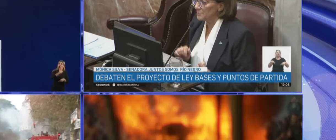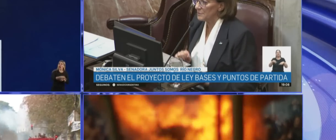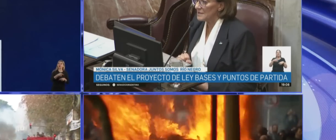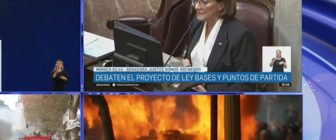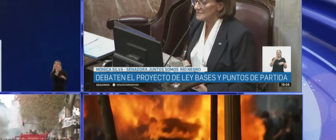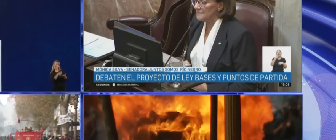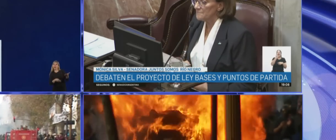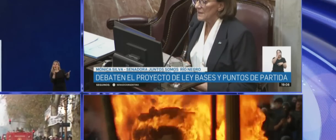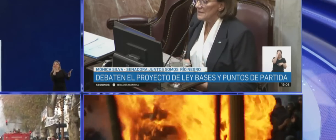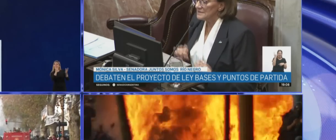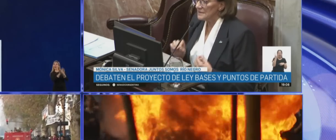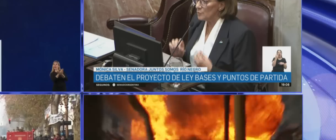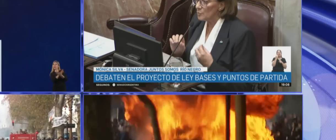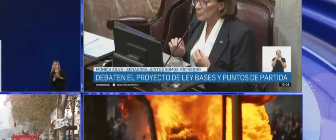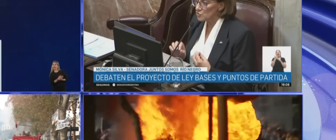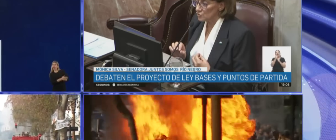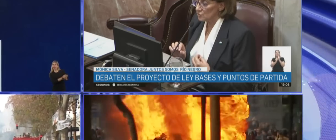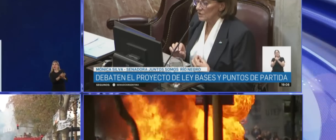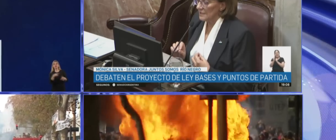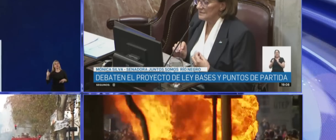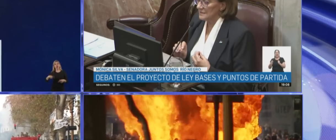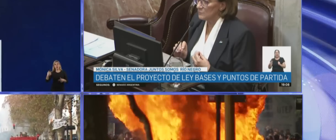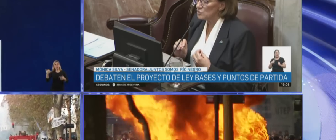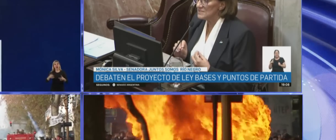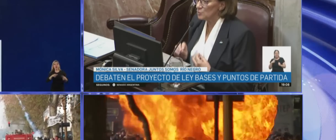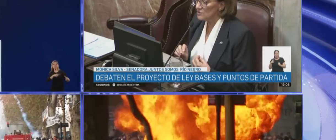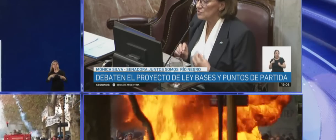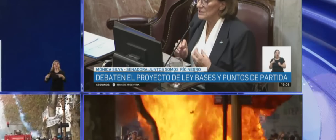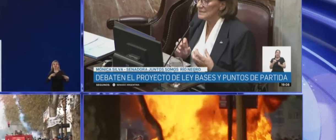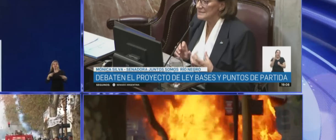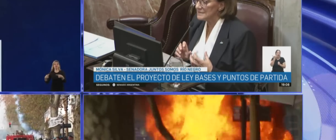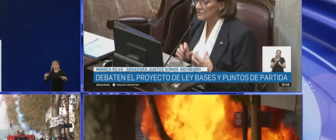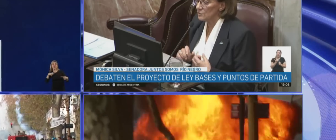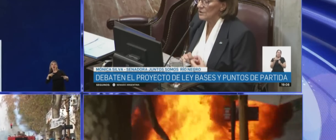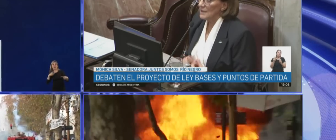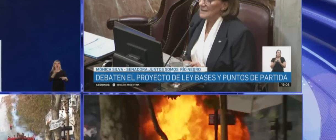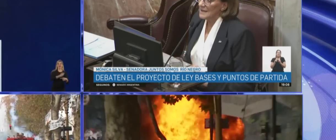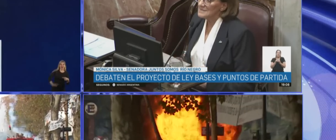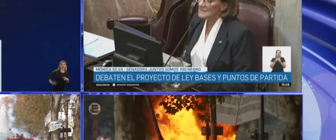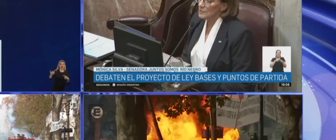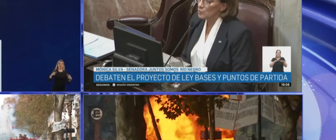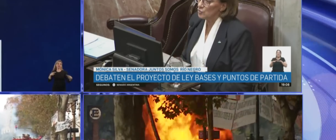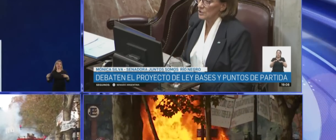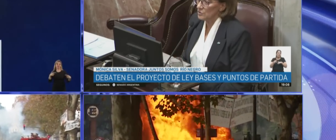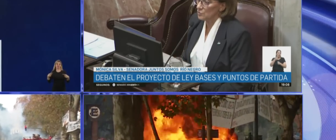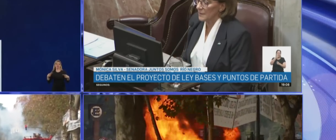los mapas y trazan los límites. O sea, siempre hubo y habrá una puja entre el privado y el Estado. Hoy, en el sector